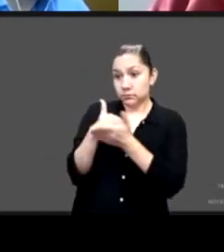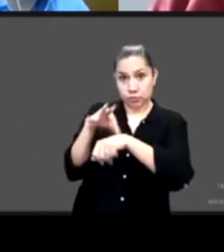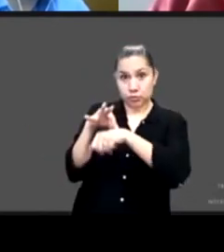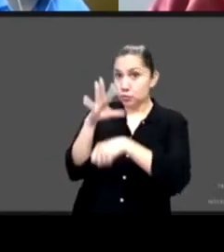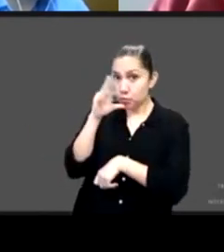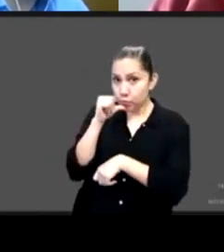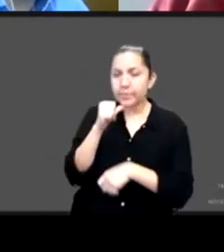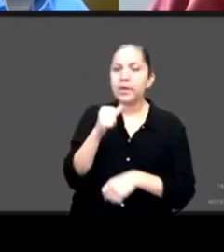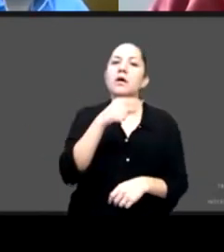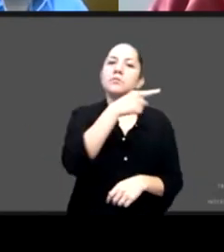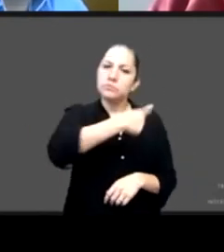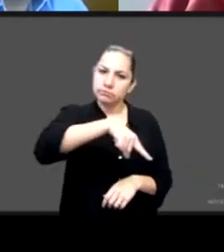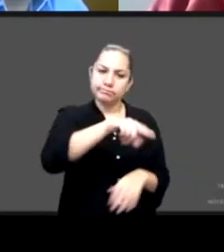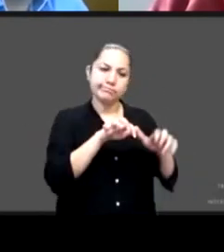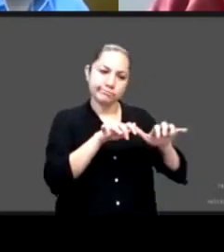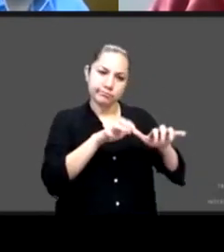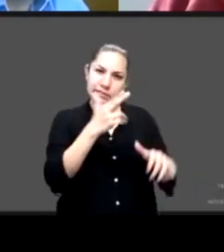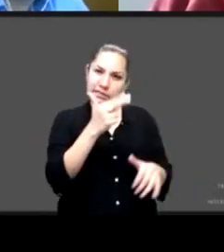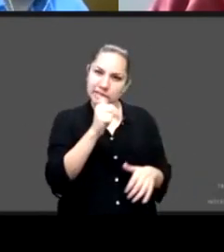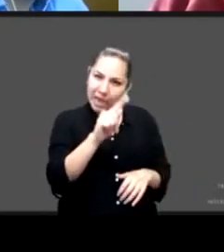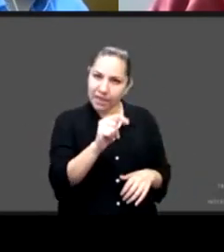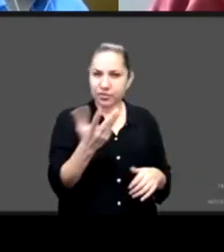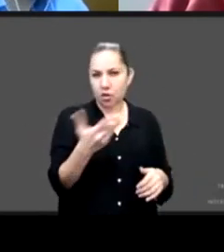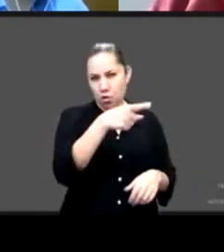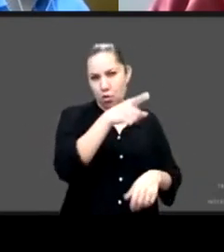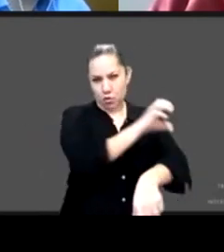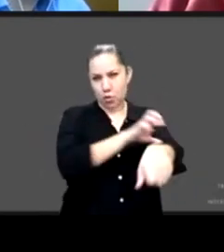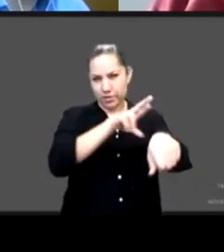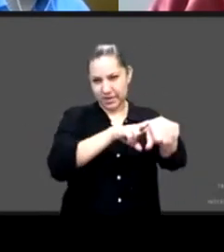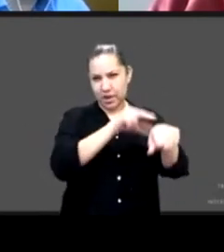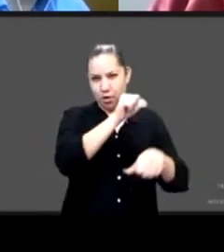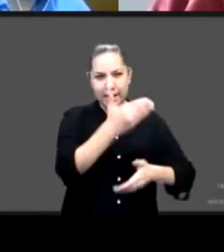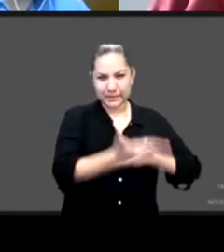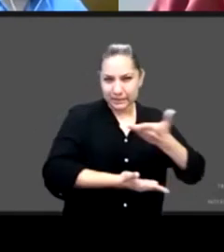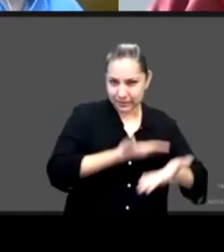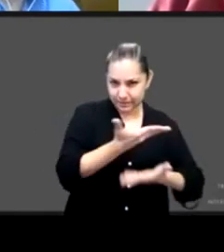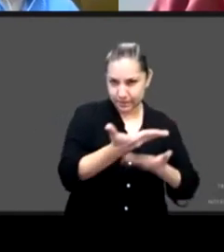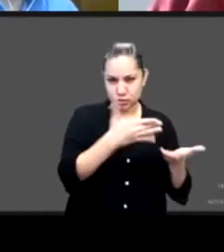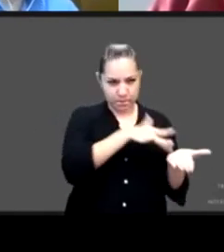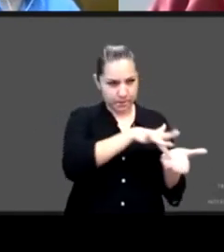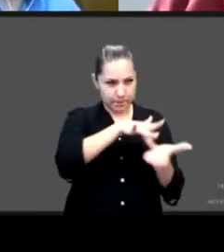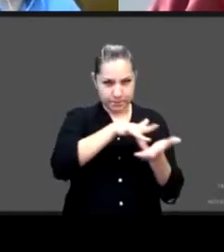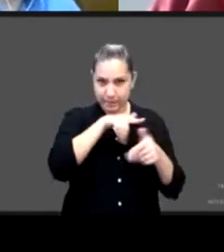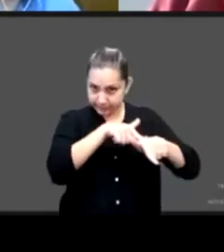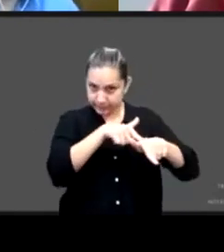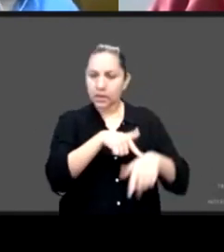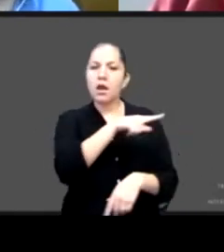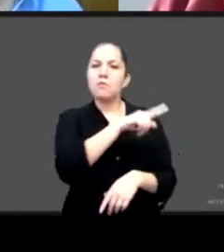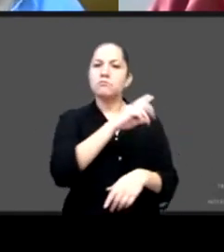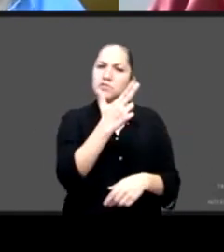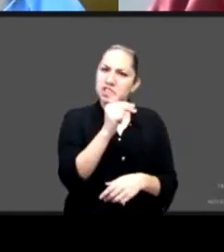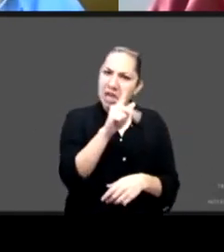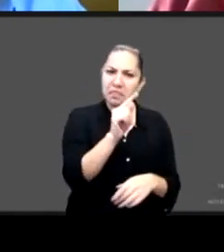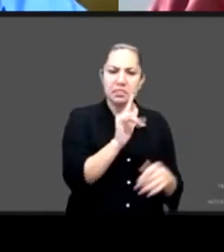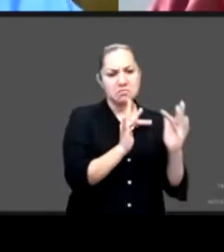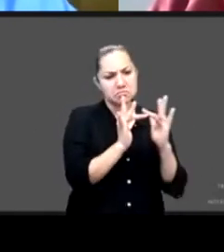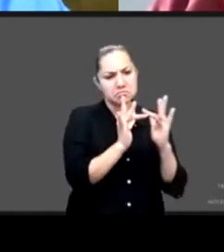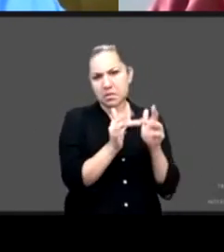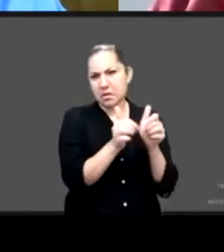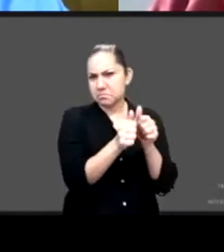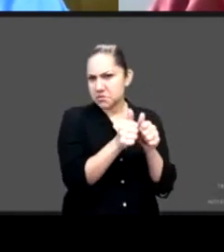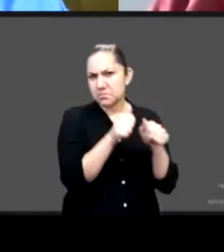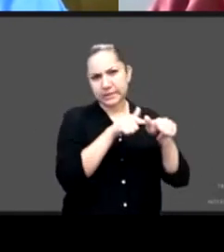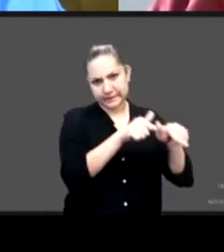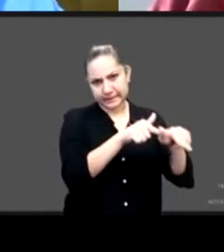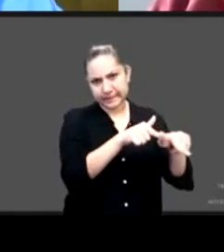de los servicios amigables. Y del otro lado, que es lo más importante, es así como participamos con ustedes, y le doy por